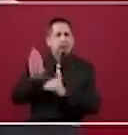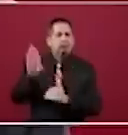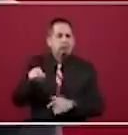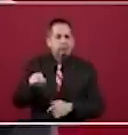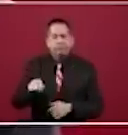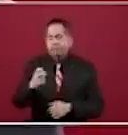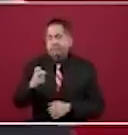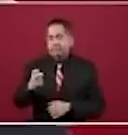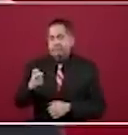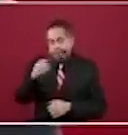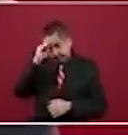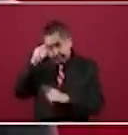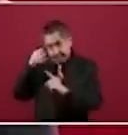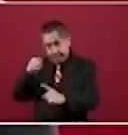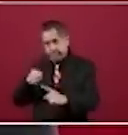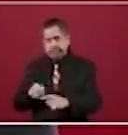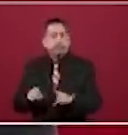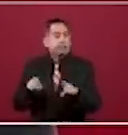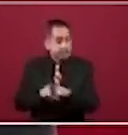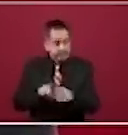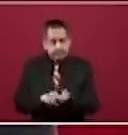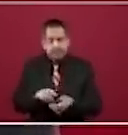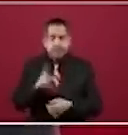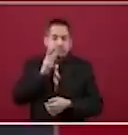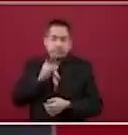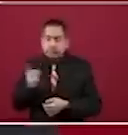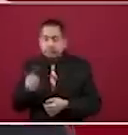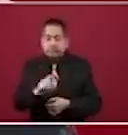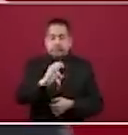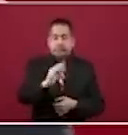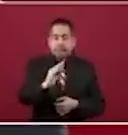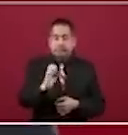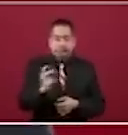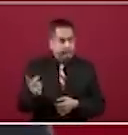ese es el propósito, lo mismo que a la Comisión Federal de Electricidad.